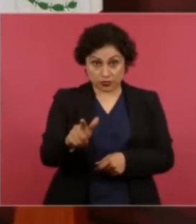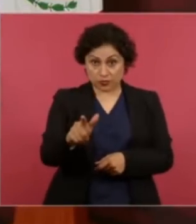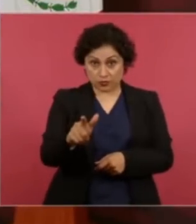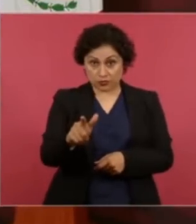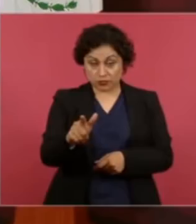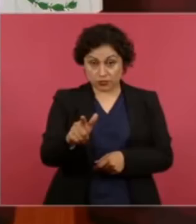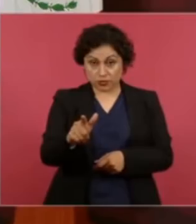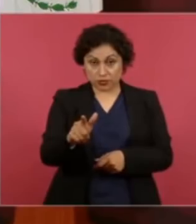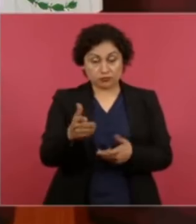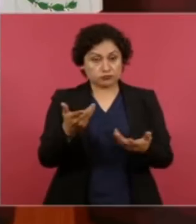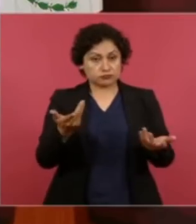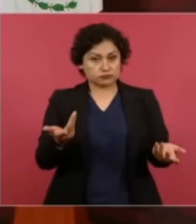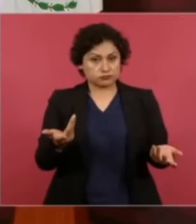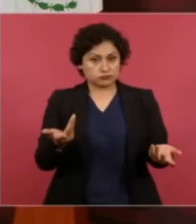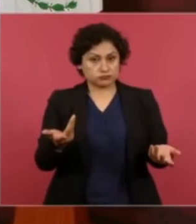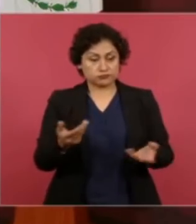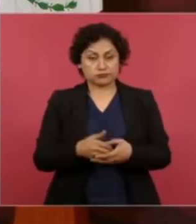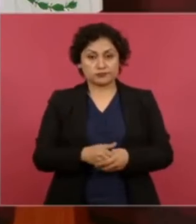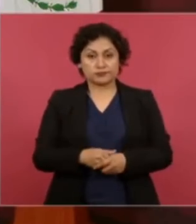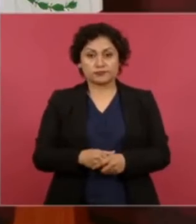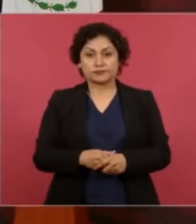pues también